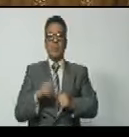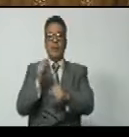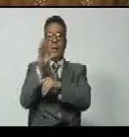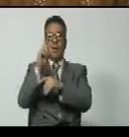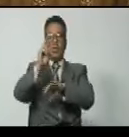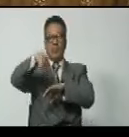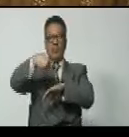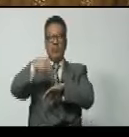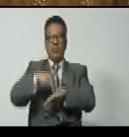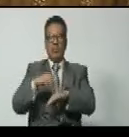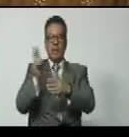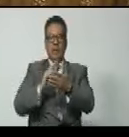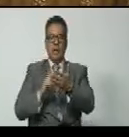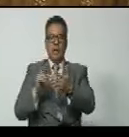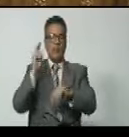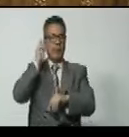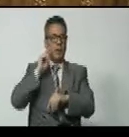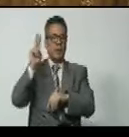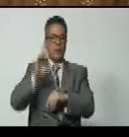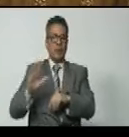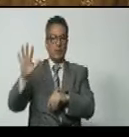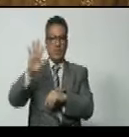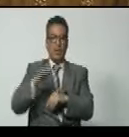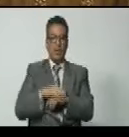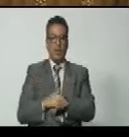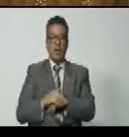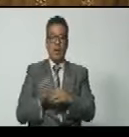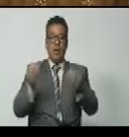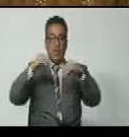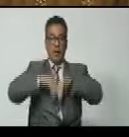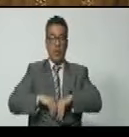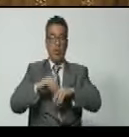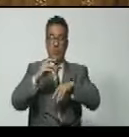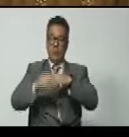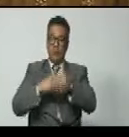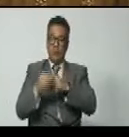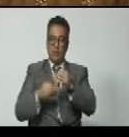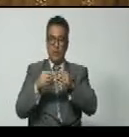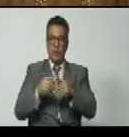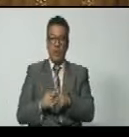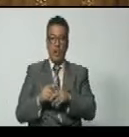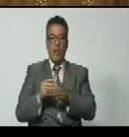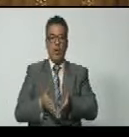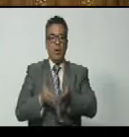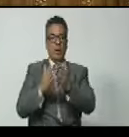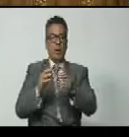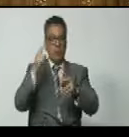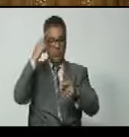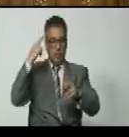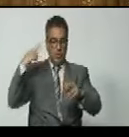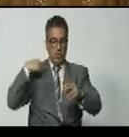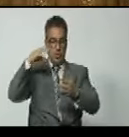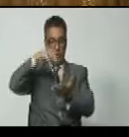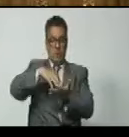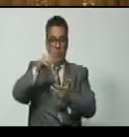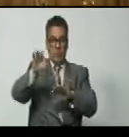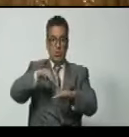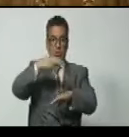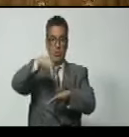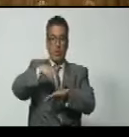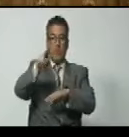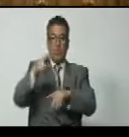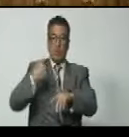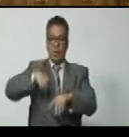Asamblea Nacional de la República Bolivariana de Venezuela, acuerdo mediante el cual se conceden los honores del Panteón Nacional